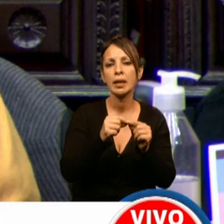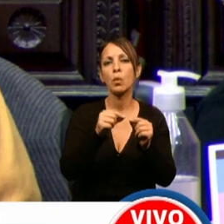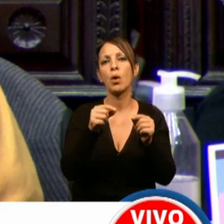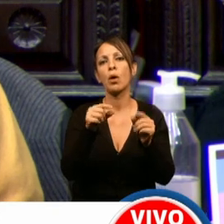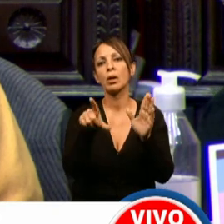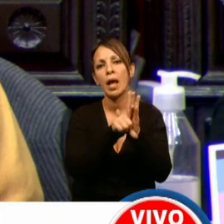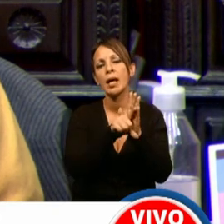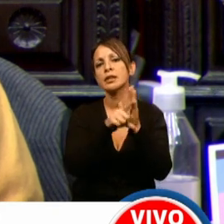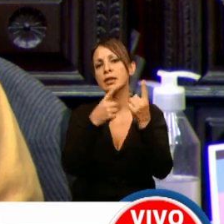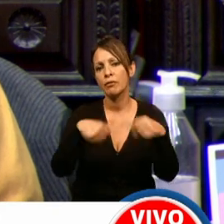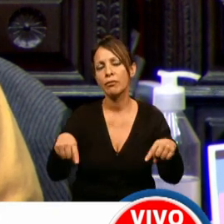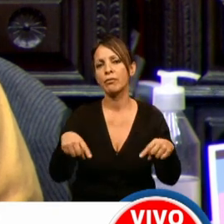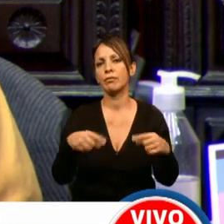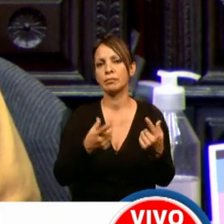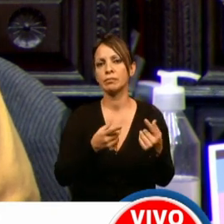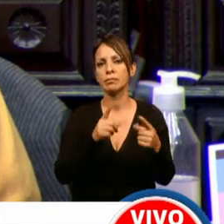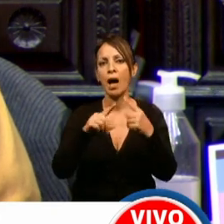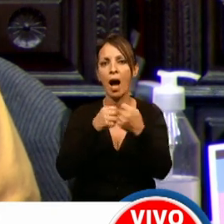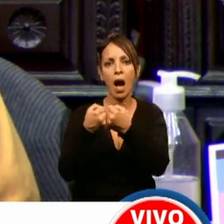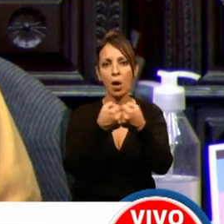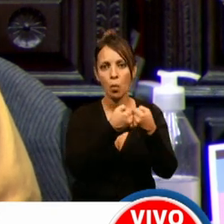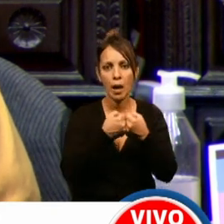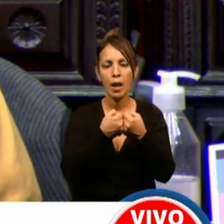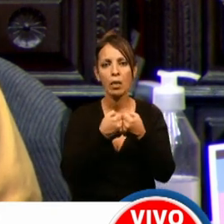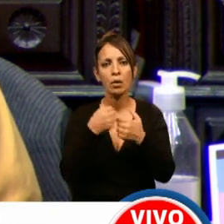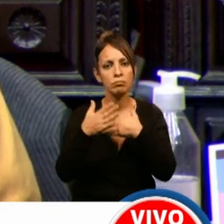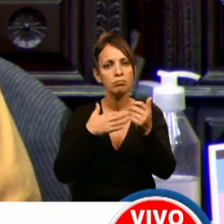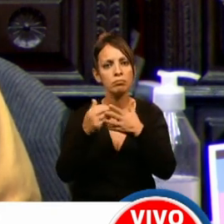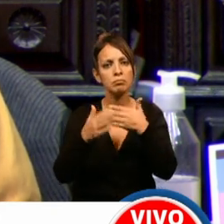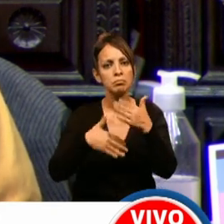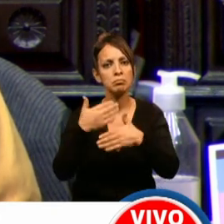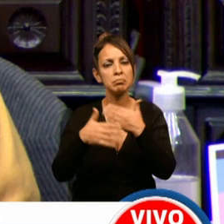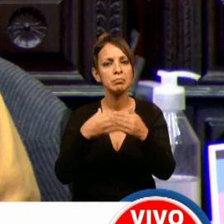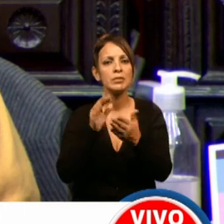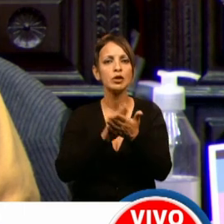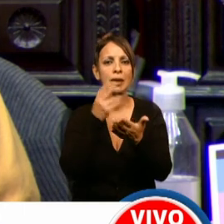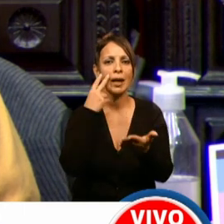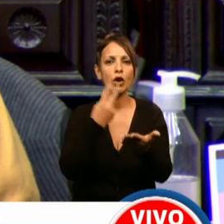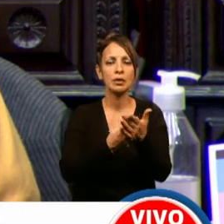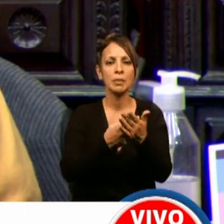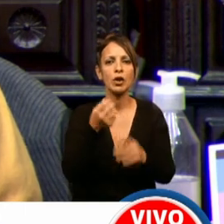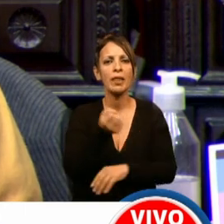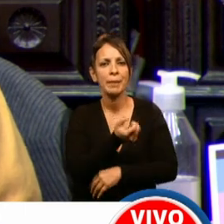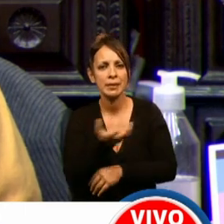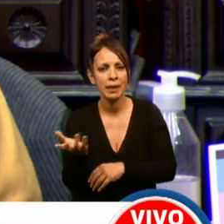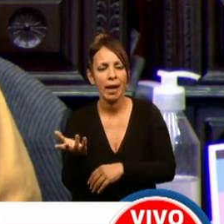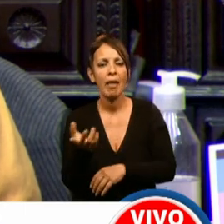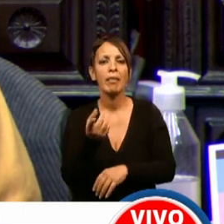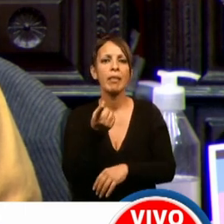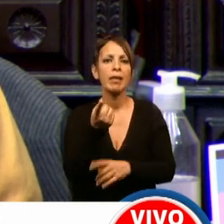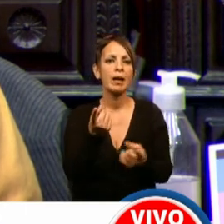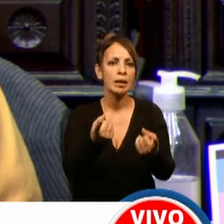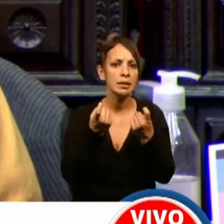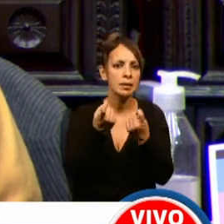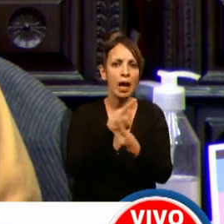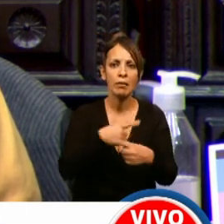leyes que van constituyendo ciertos normativos en relación al reconocimiento de la diversidad de la necesidad y